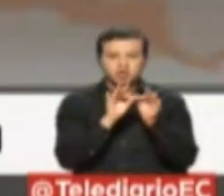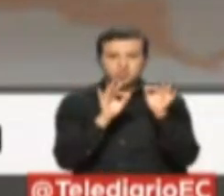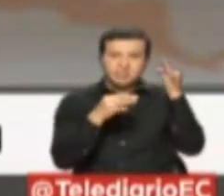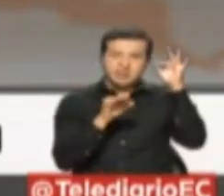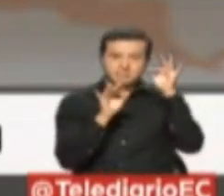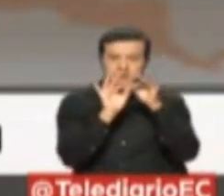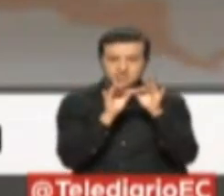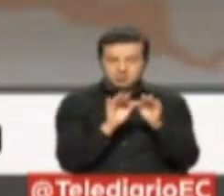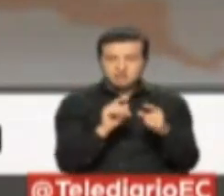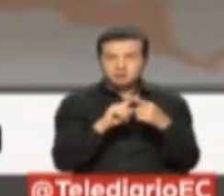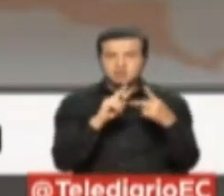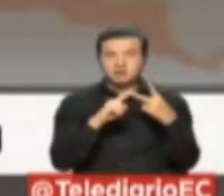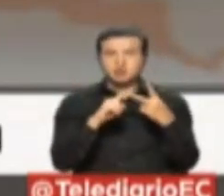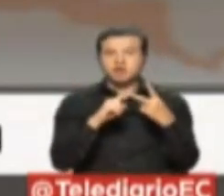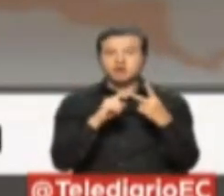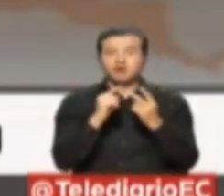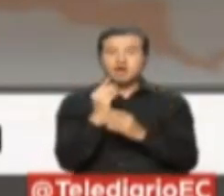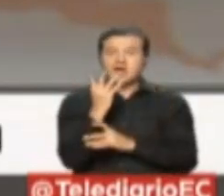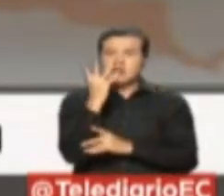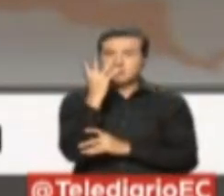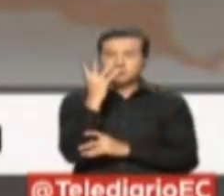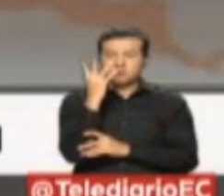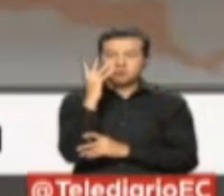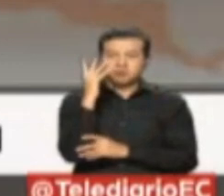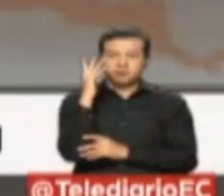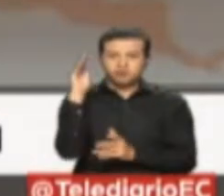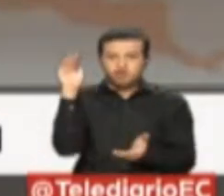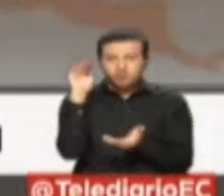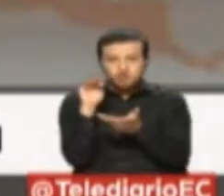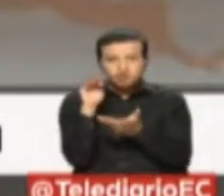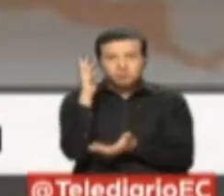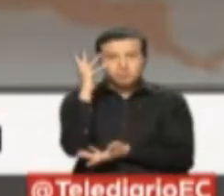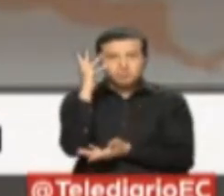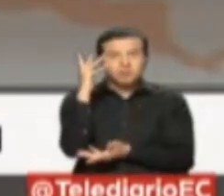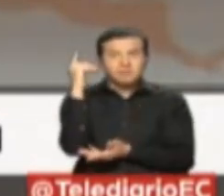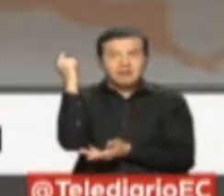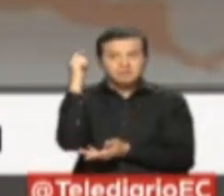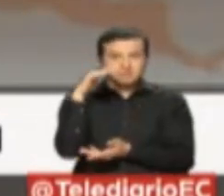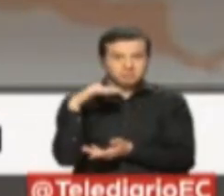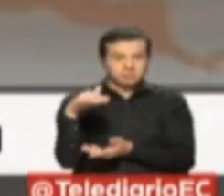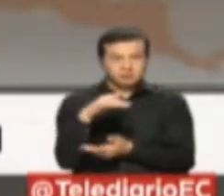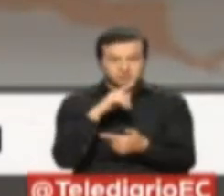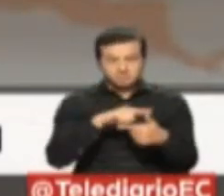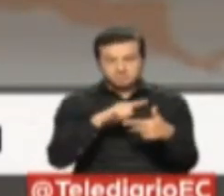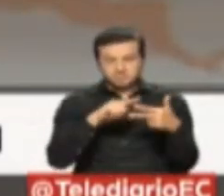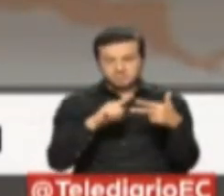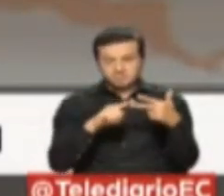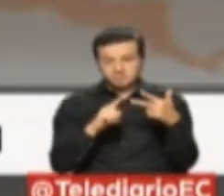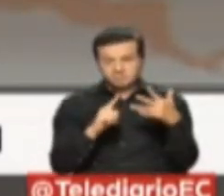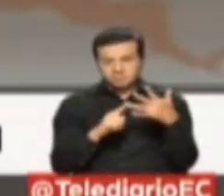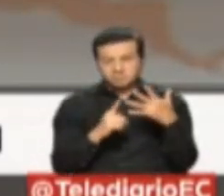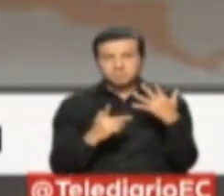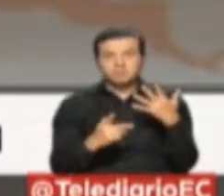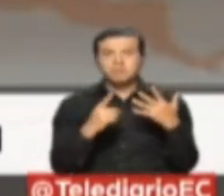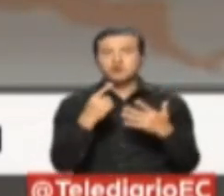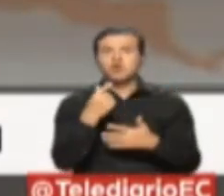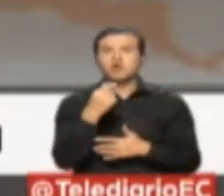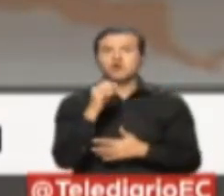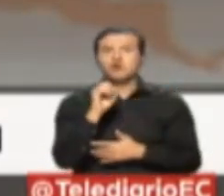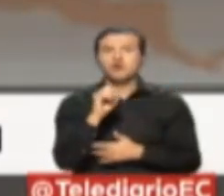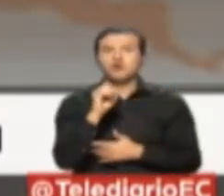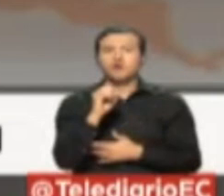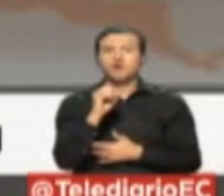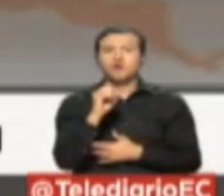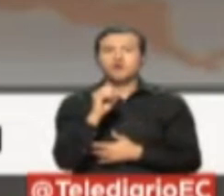el que van a el bonsái que es algo famoso aquí y también vamos a tener el go es un